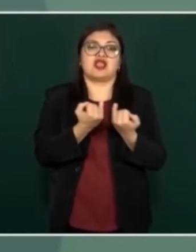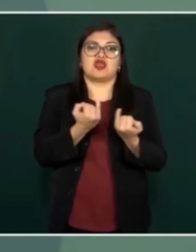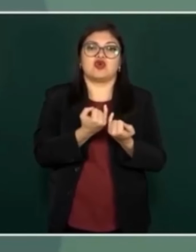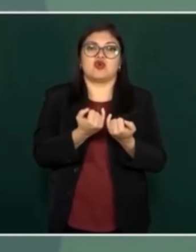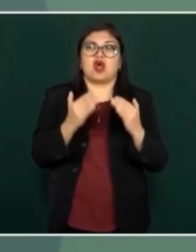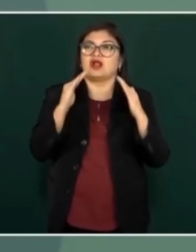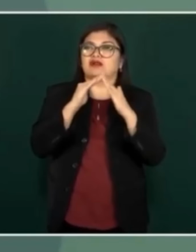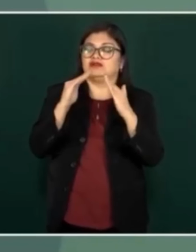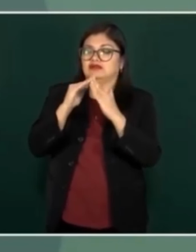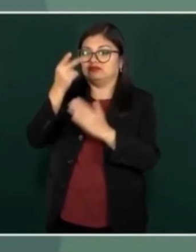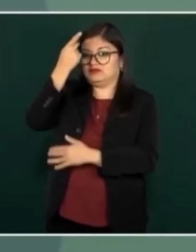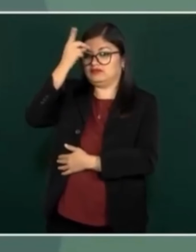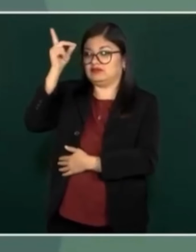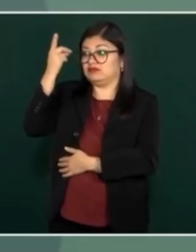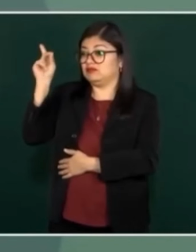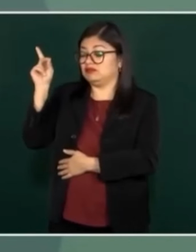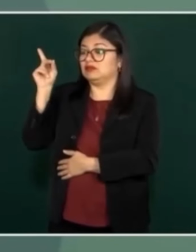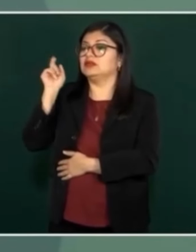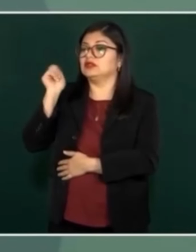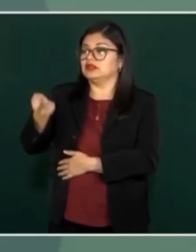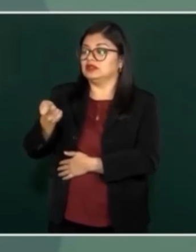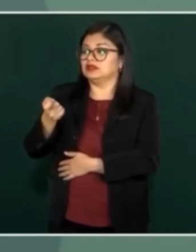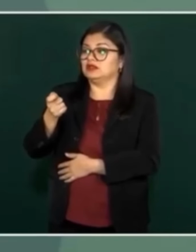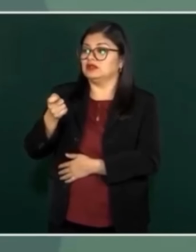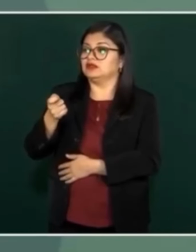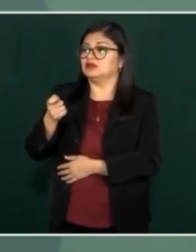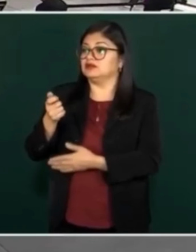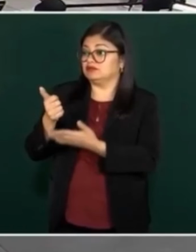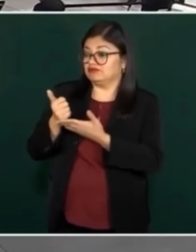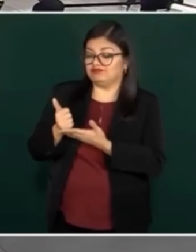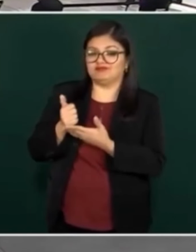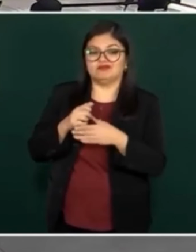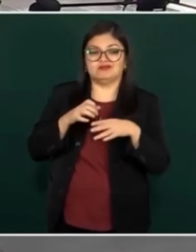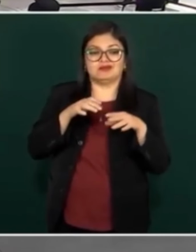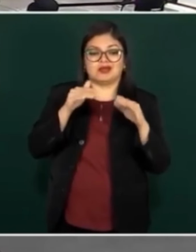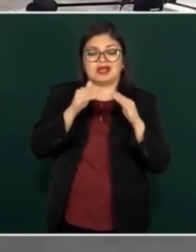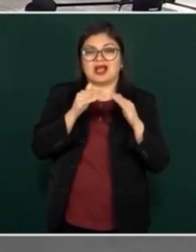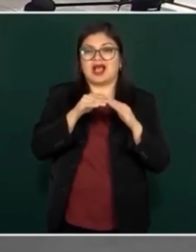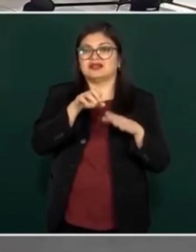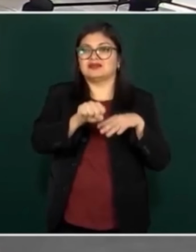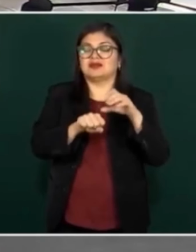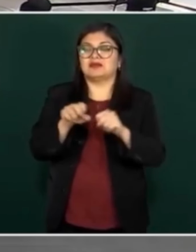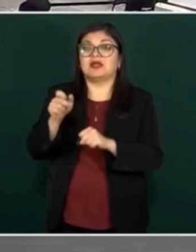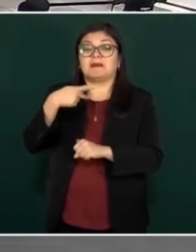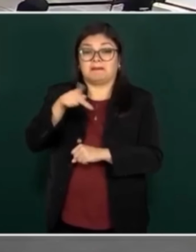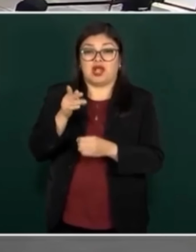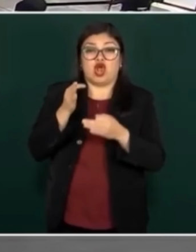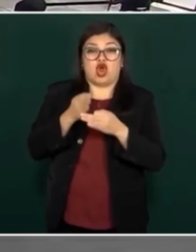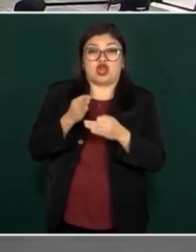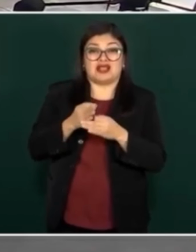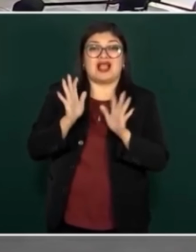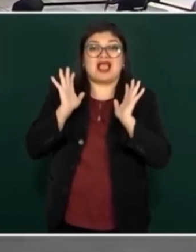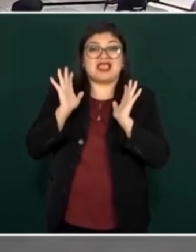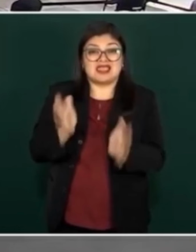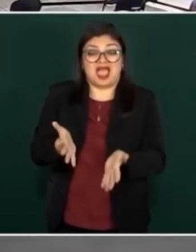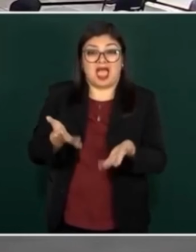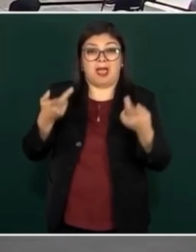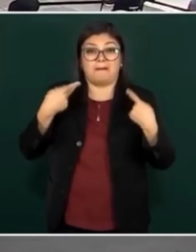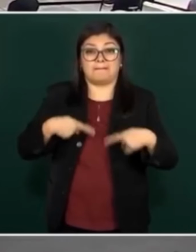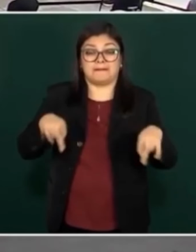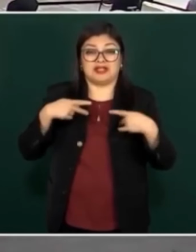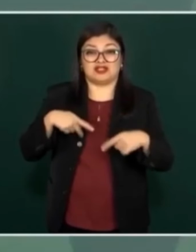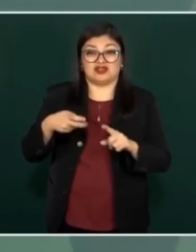con apoyo de las autoridades civiles, pero no hemos hasta ahorita localizado a la